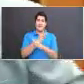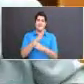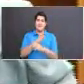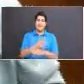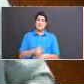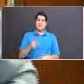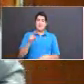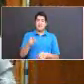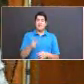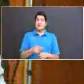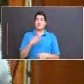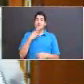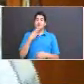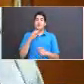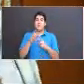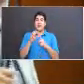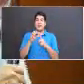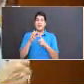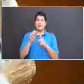faltaba?